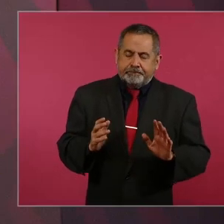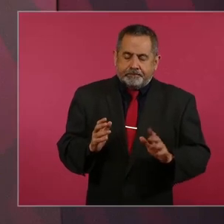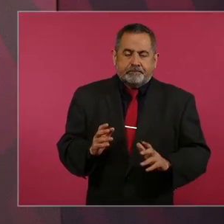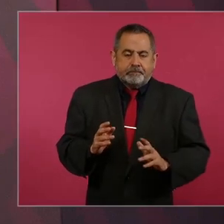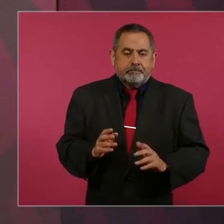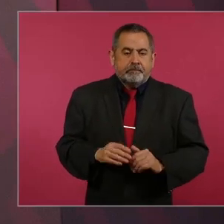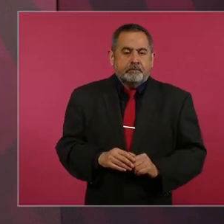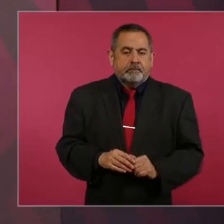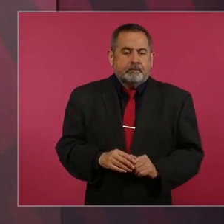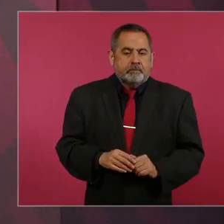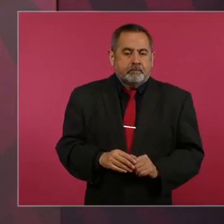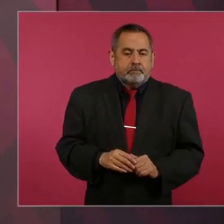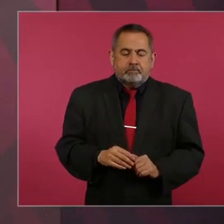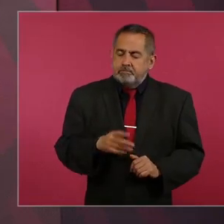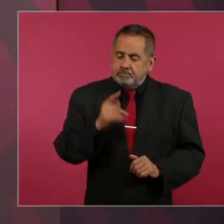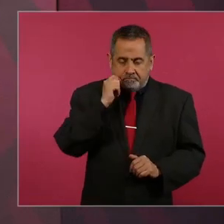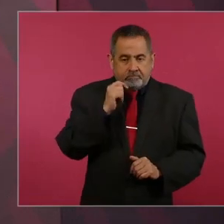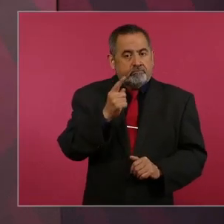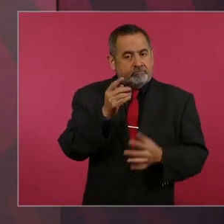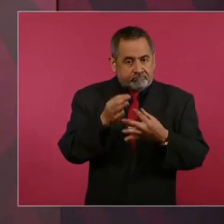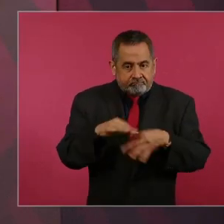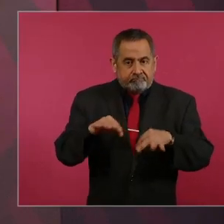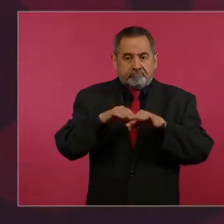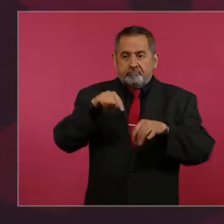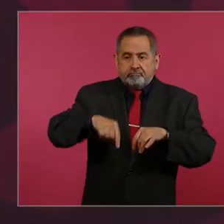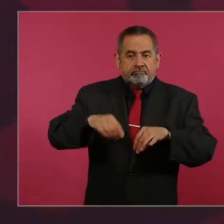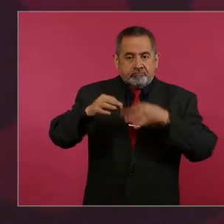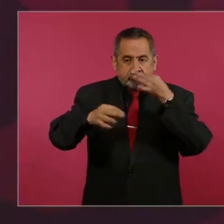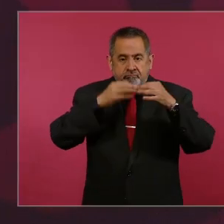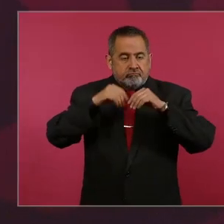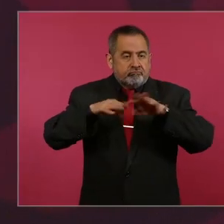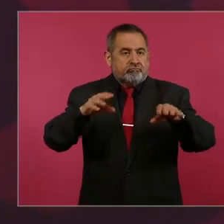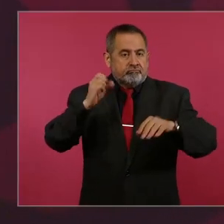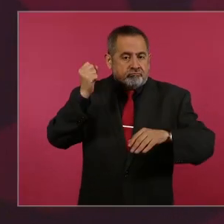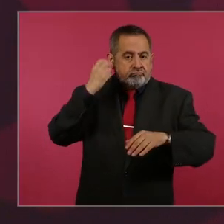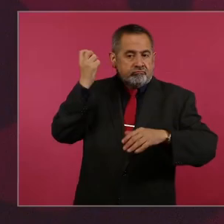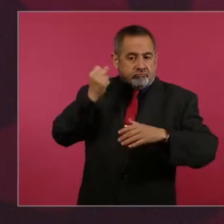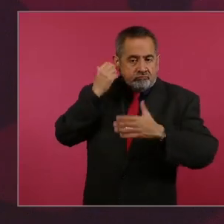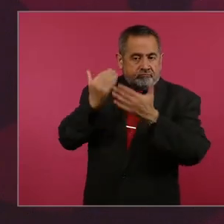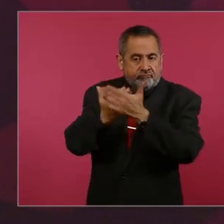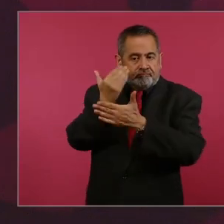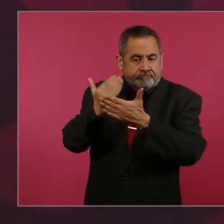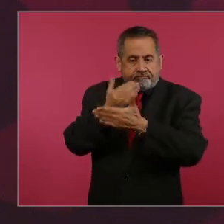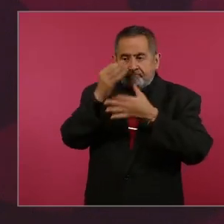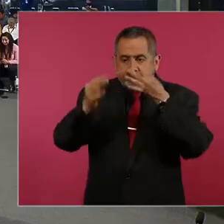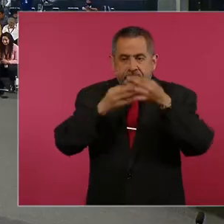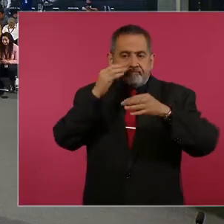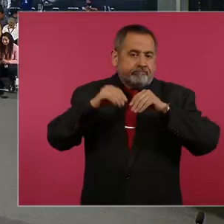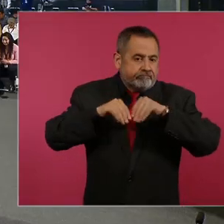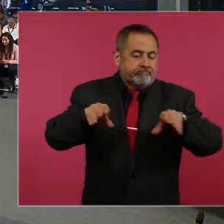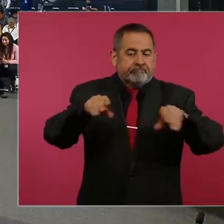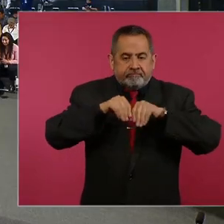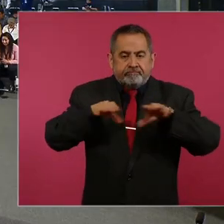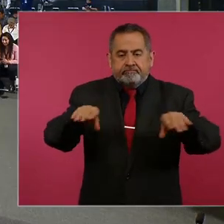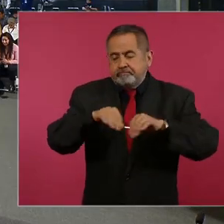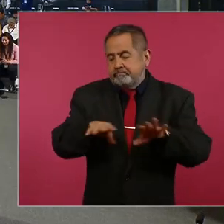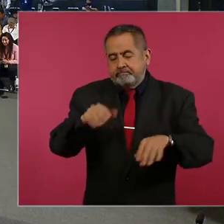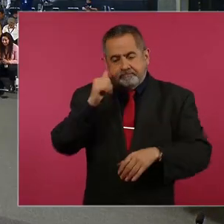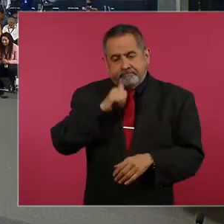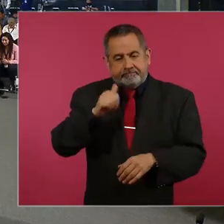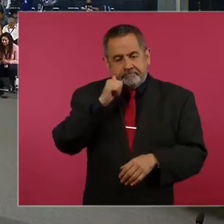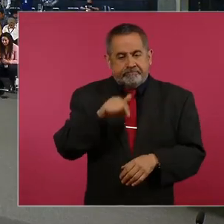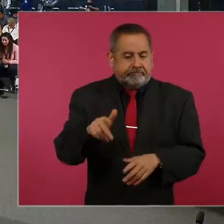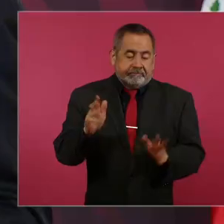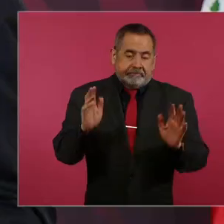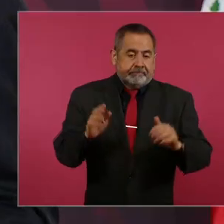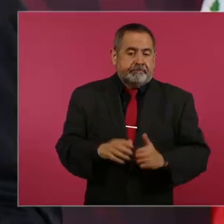es importante la comunicación, tan es importante que